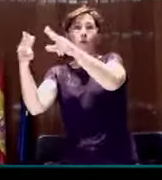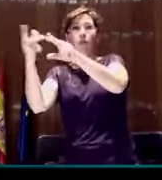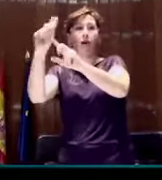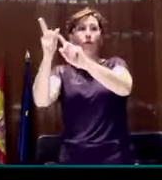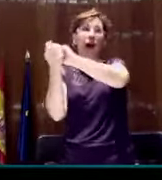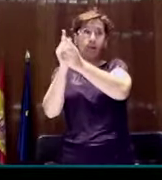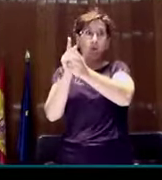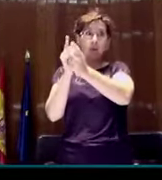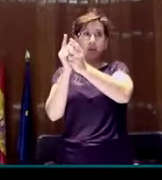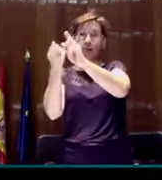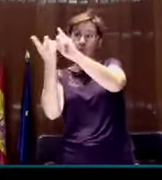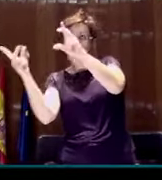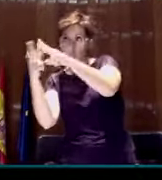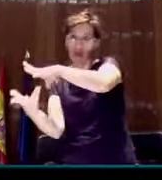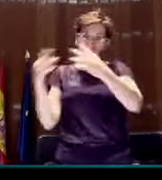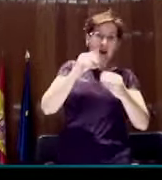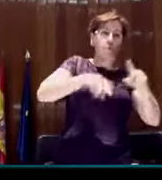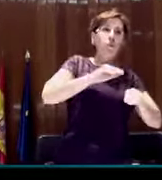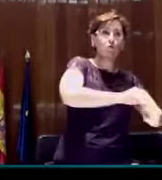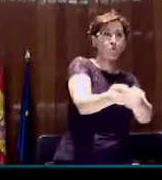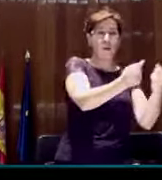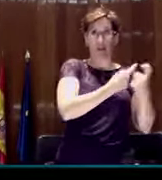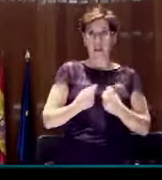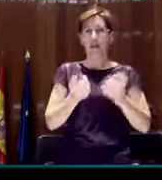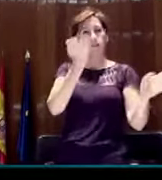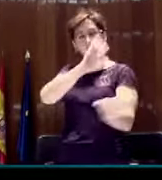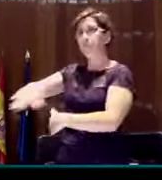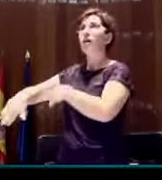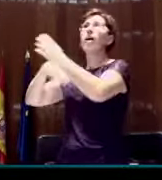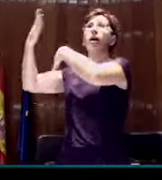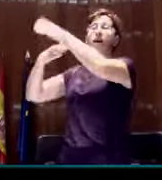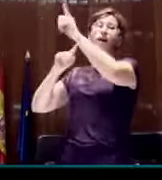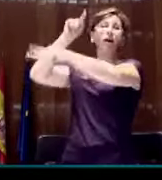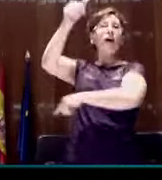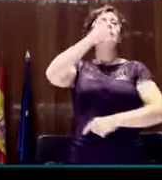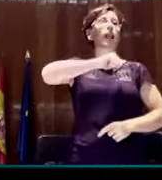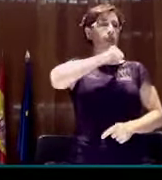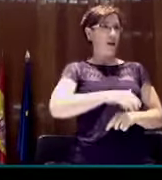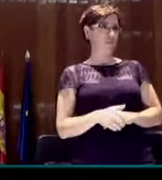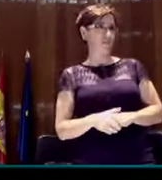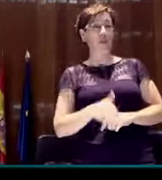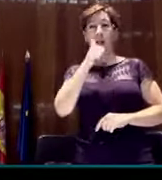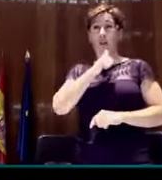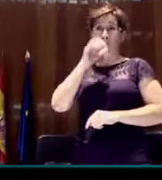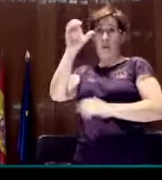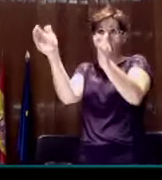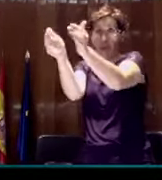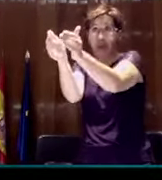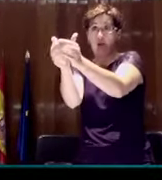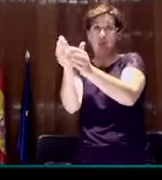cosa. Islandia también es un país pequeñito, una isla helada, que